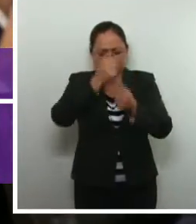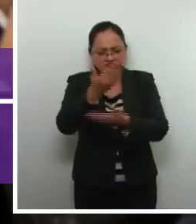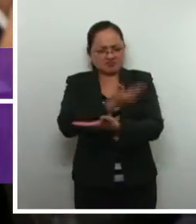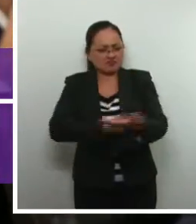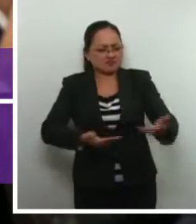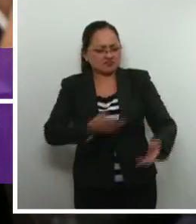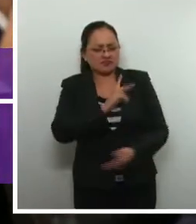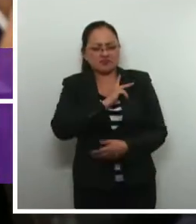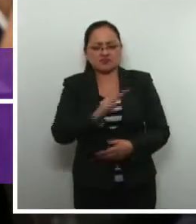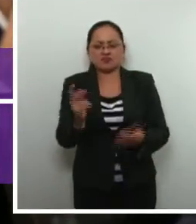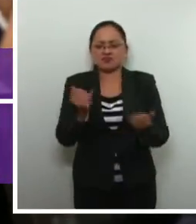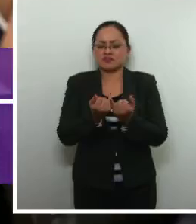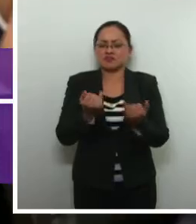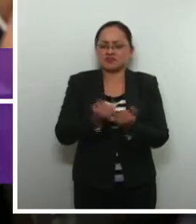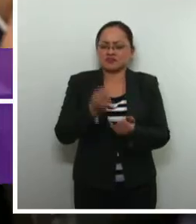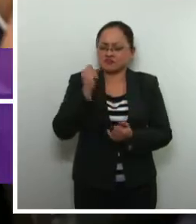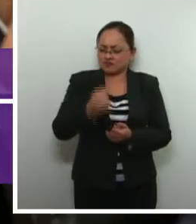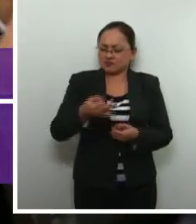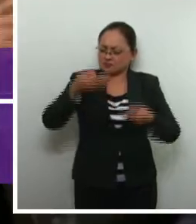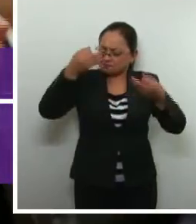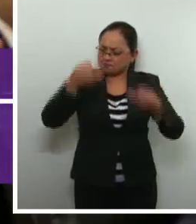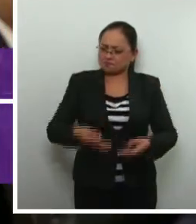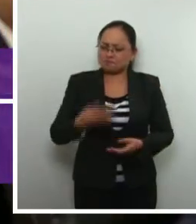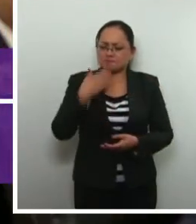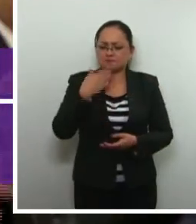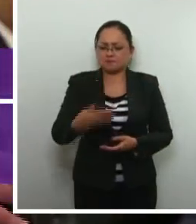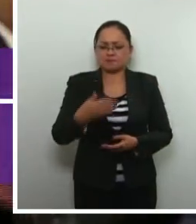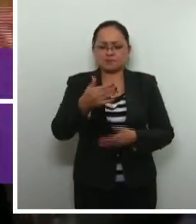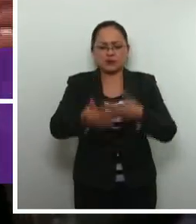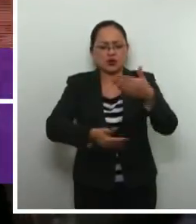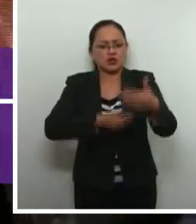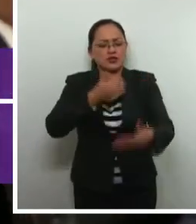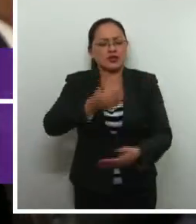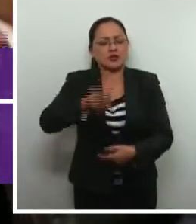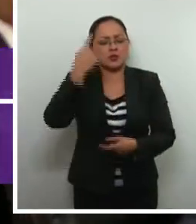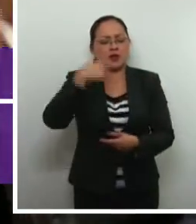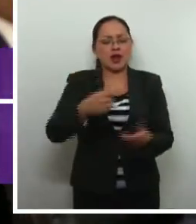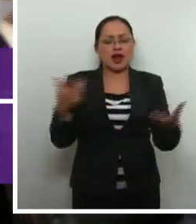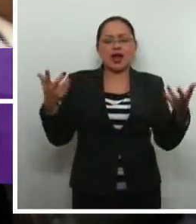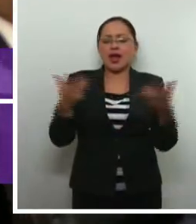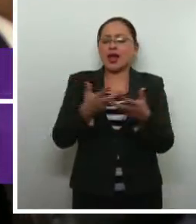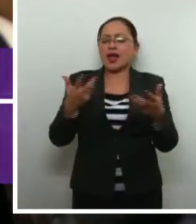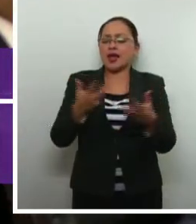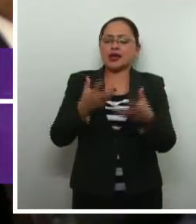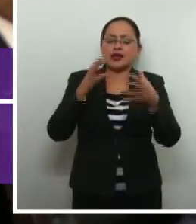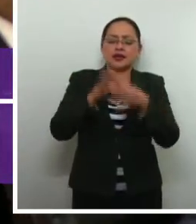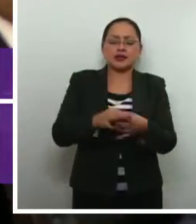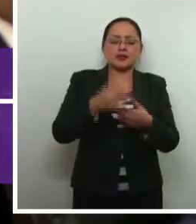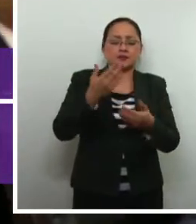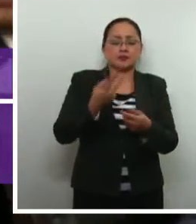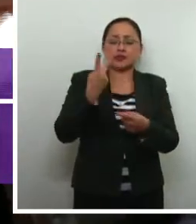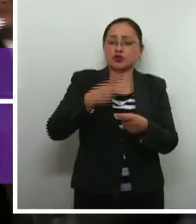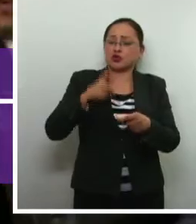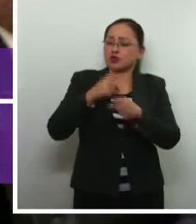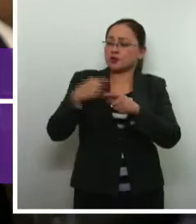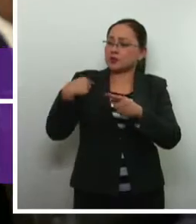todos, de que sí ha sido muy acertado el proceso que se ha estado aplicando este par de días, sobre